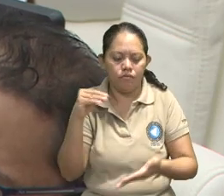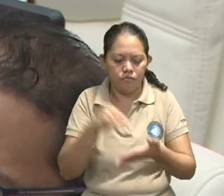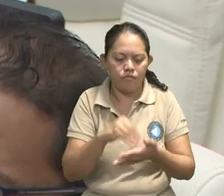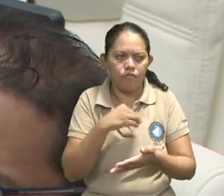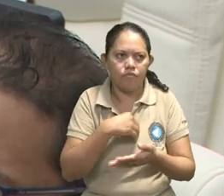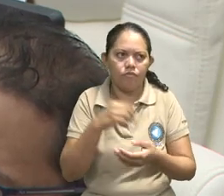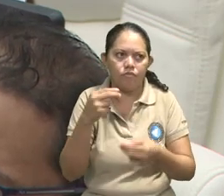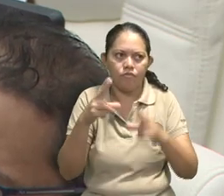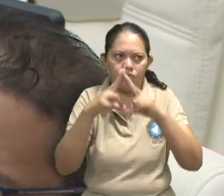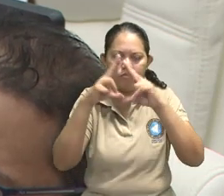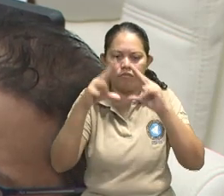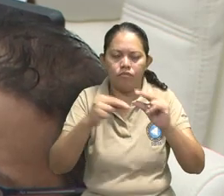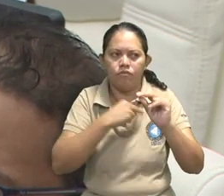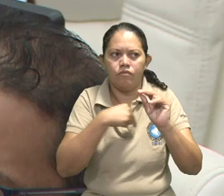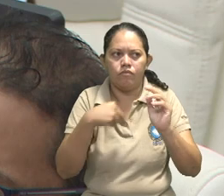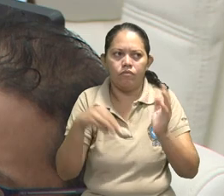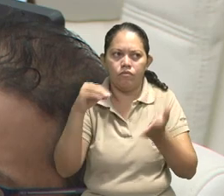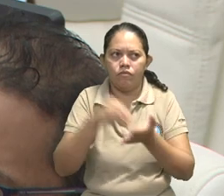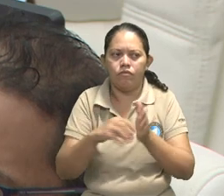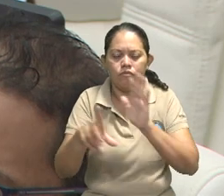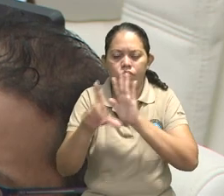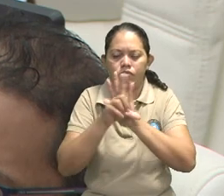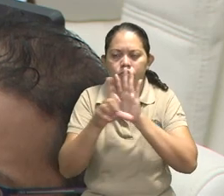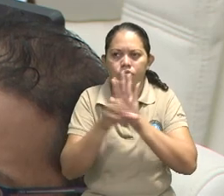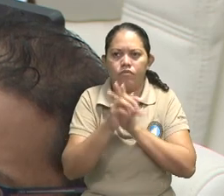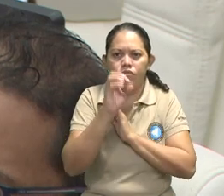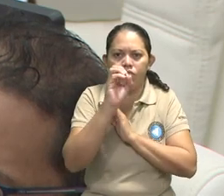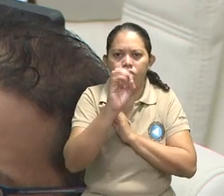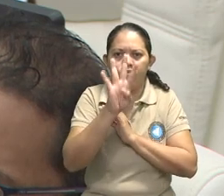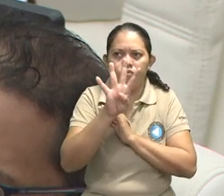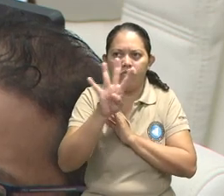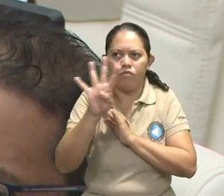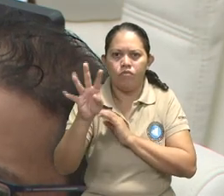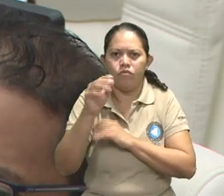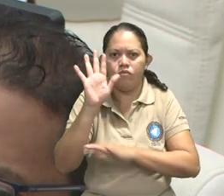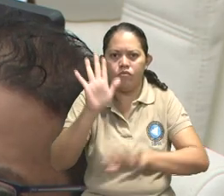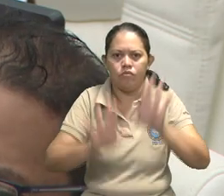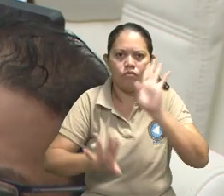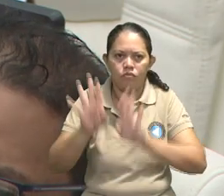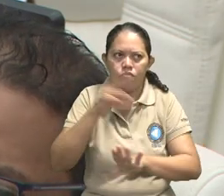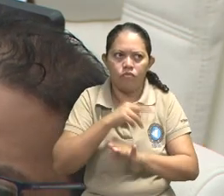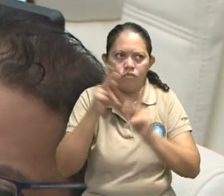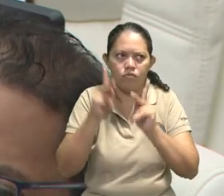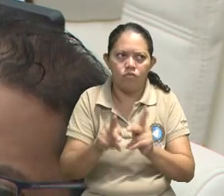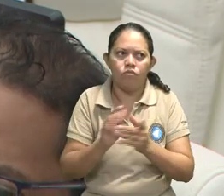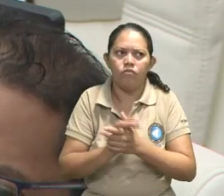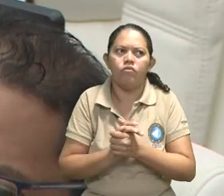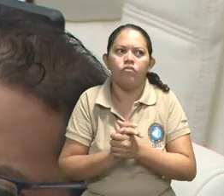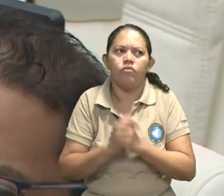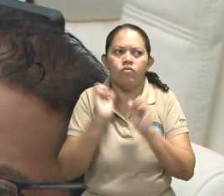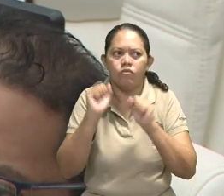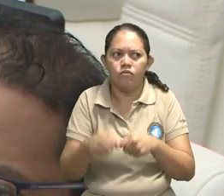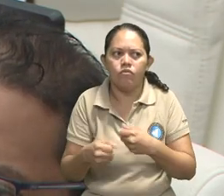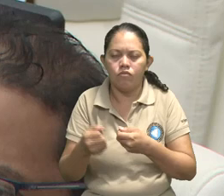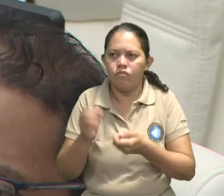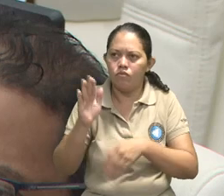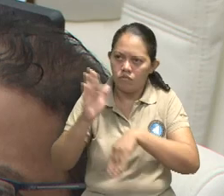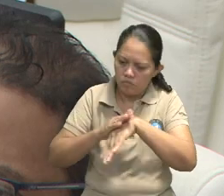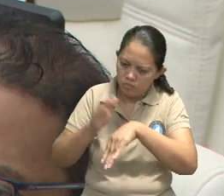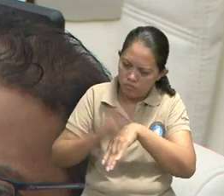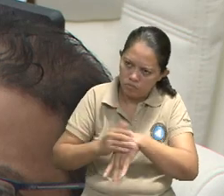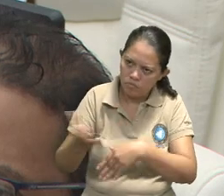de la República de Nicaragua y la Ley número 475, Ley de Participación Ciudadana, se procedió a invitar